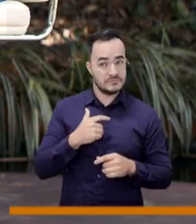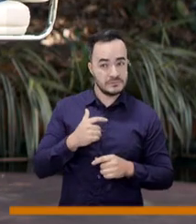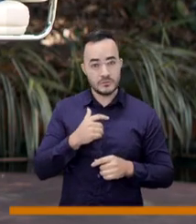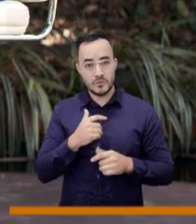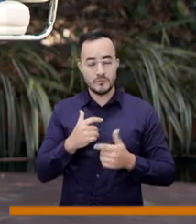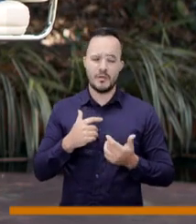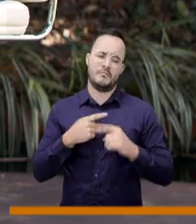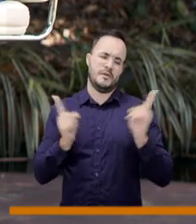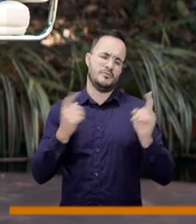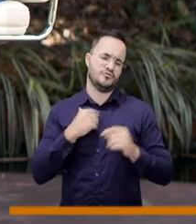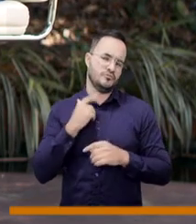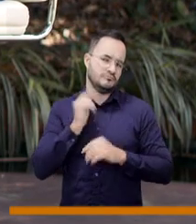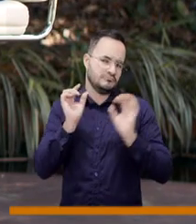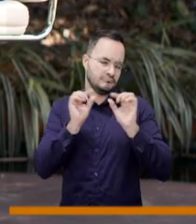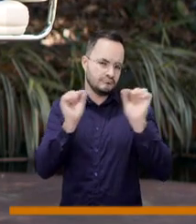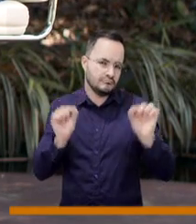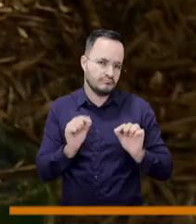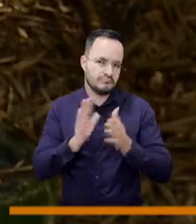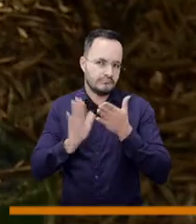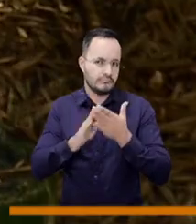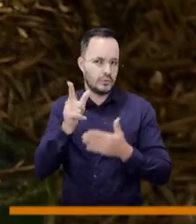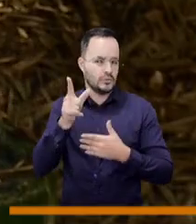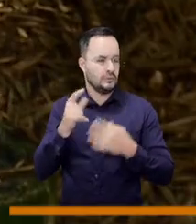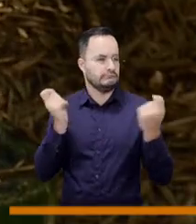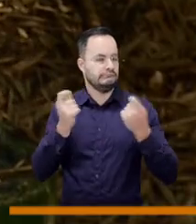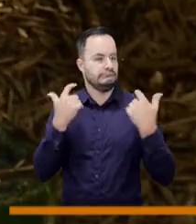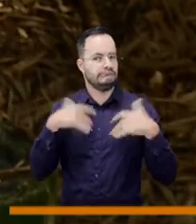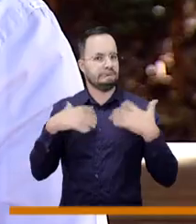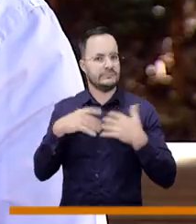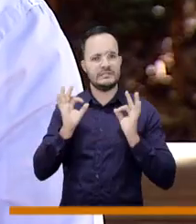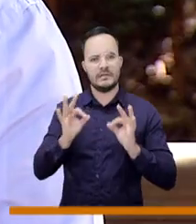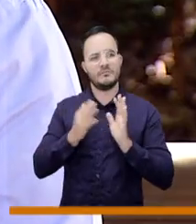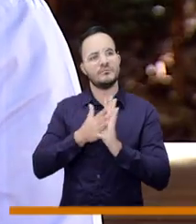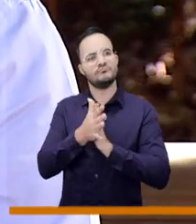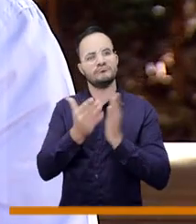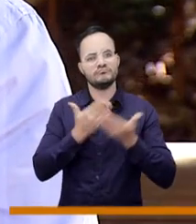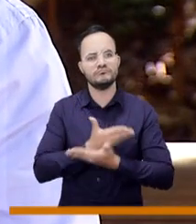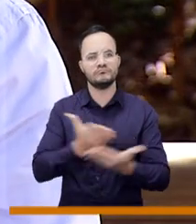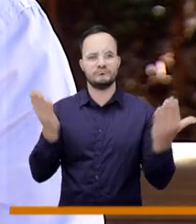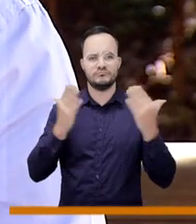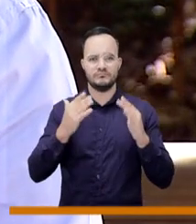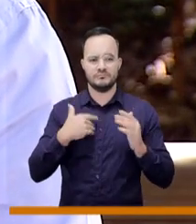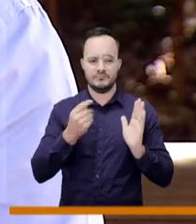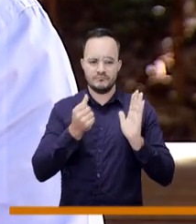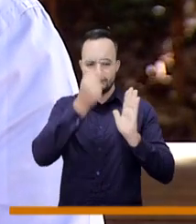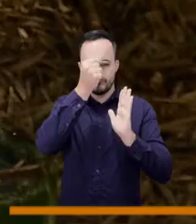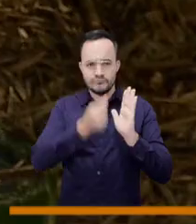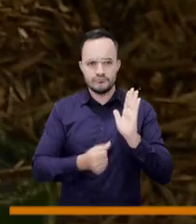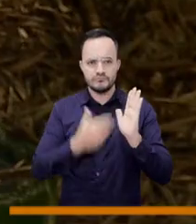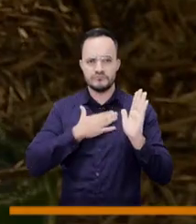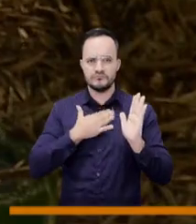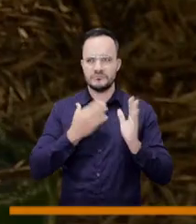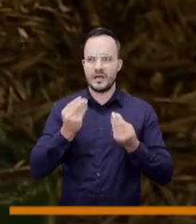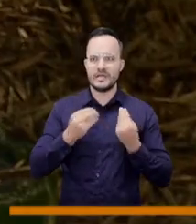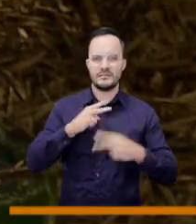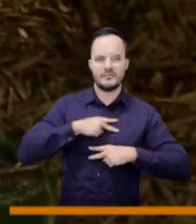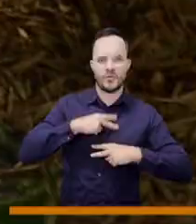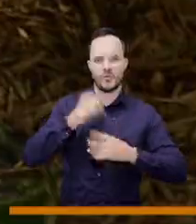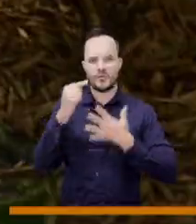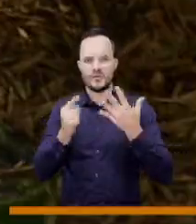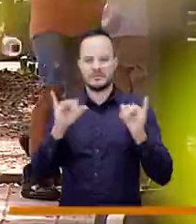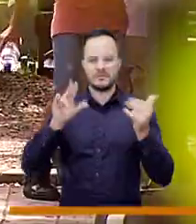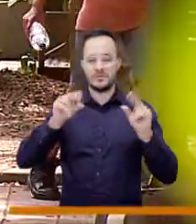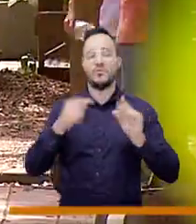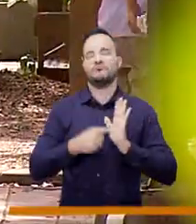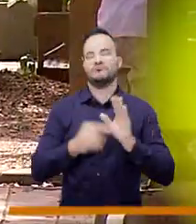aunque voy a hacerle una cuñita, y es que usted ha sido muy juicioso siempre entregando su rendición de cuentas a la ciudadanía, pero le gustaría, digamos, que